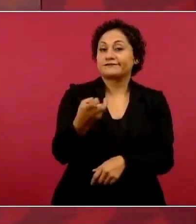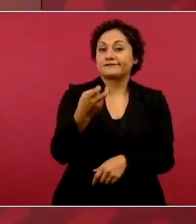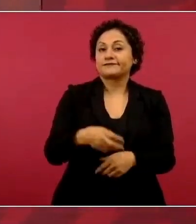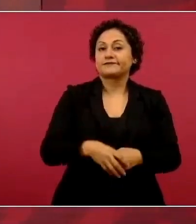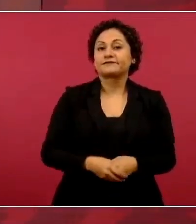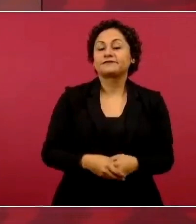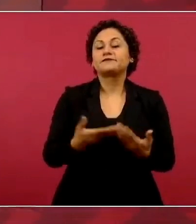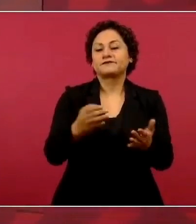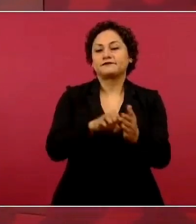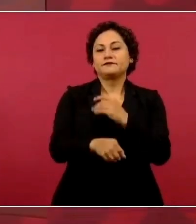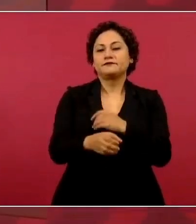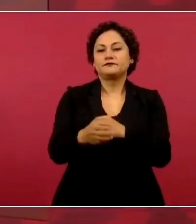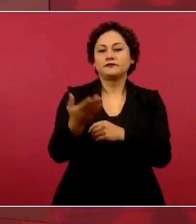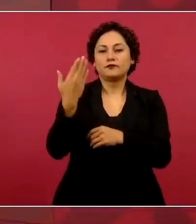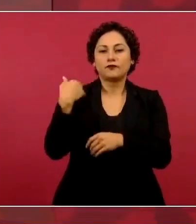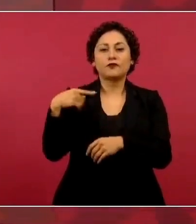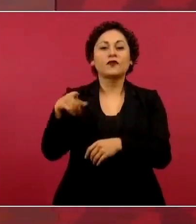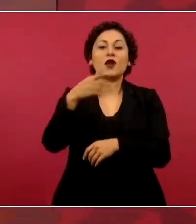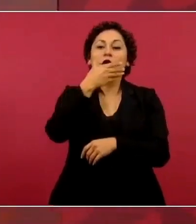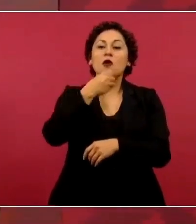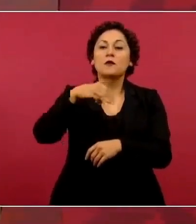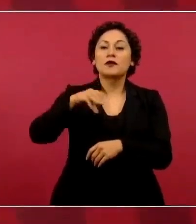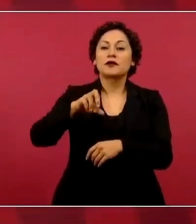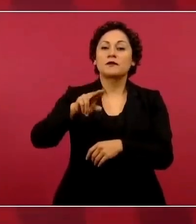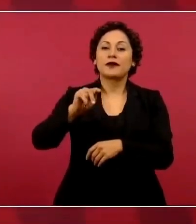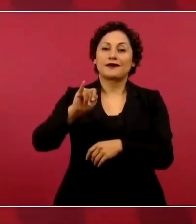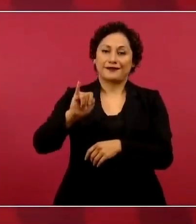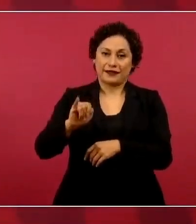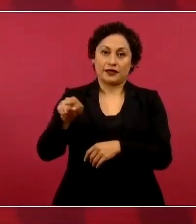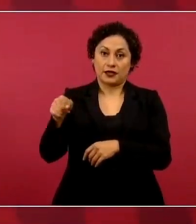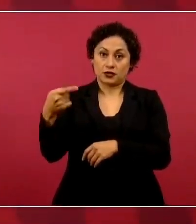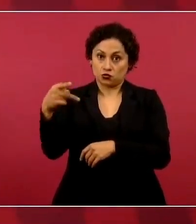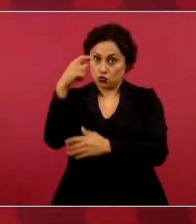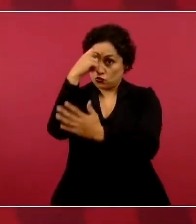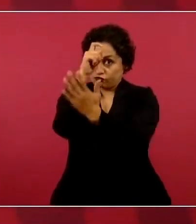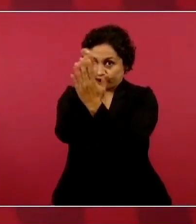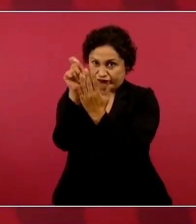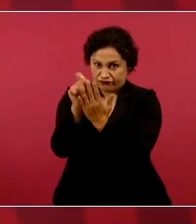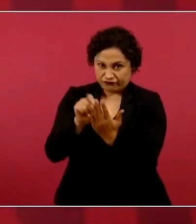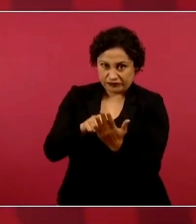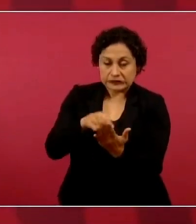Martí decía en su ensayo